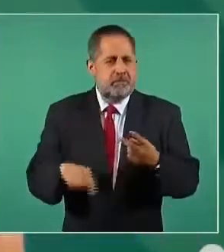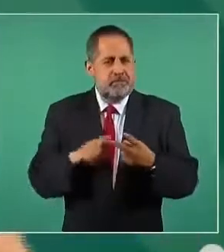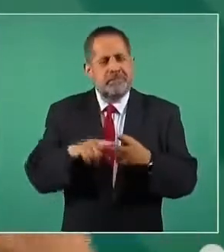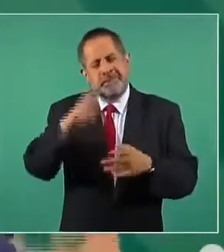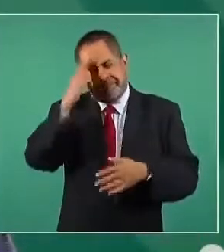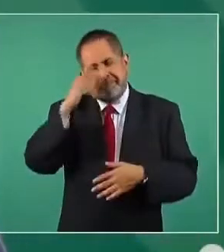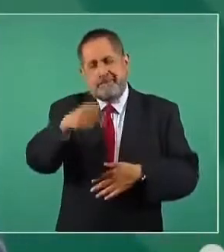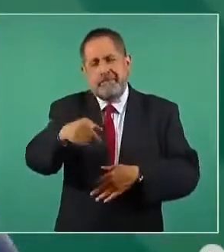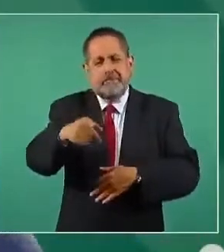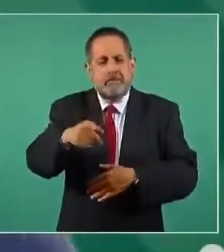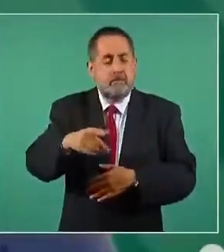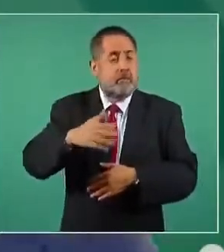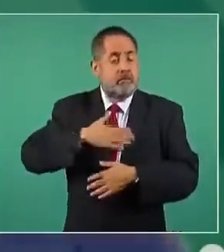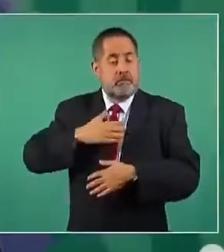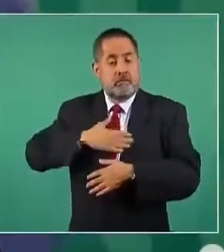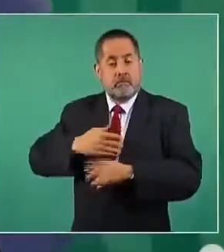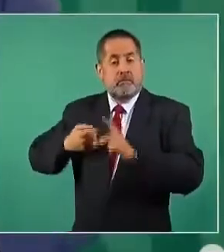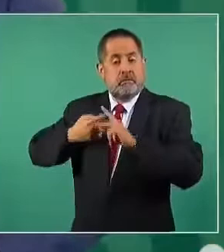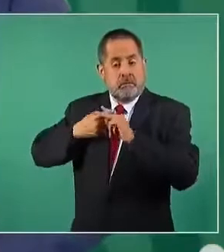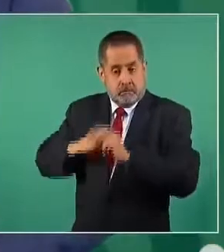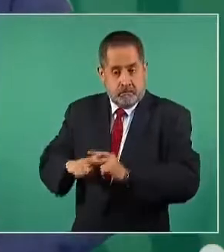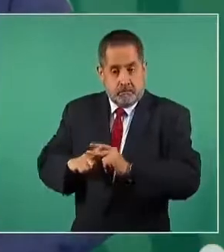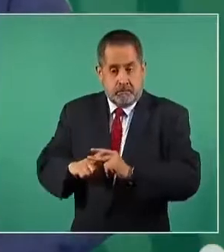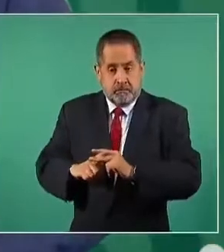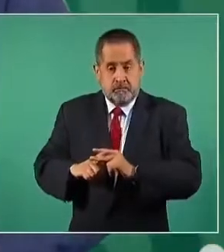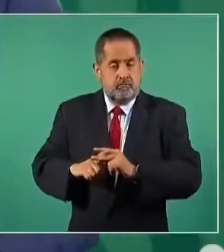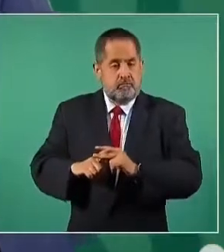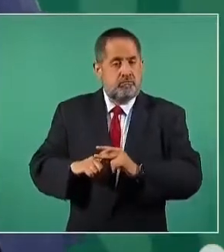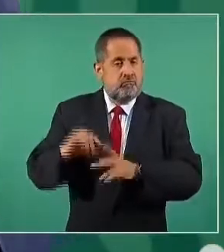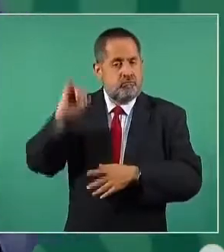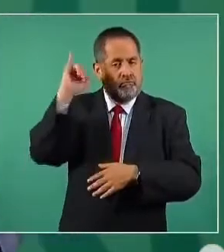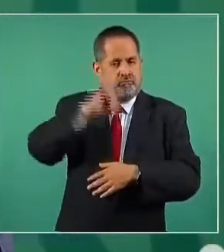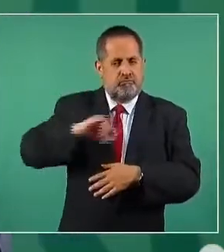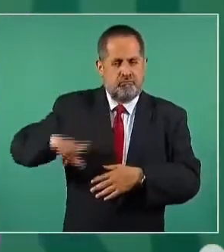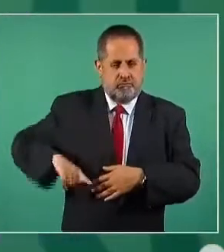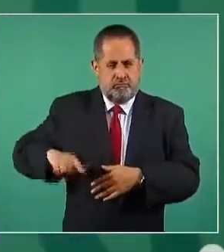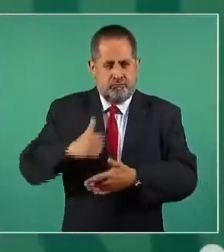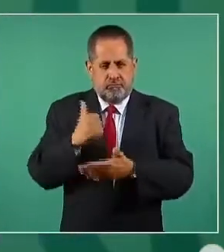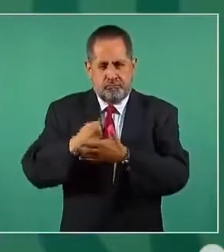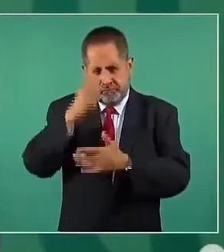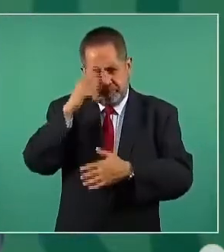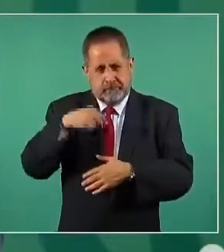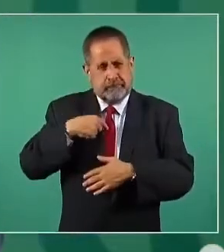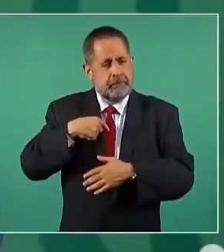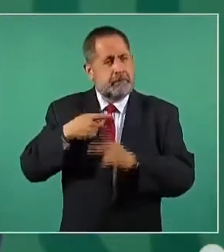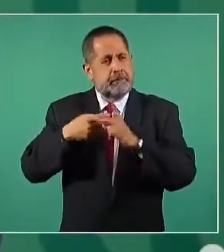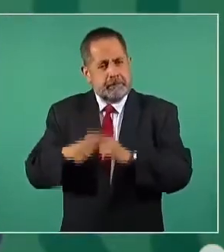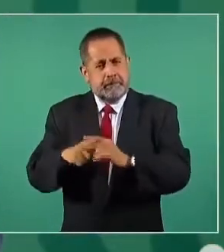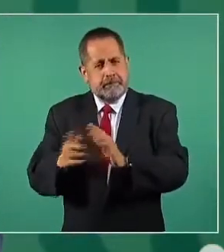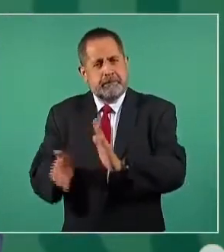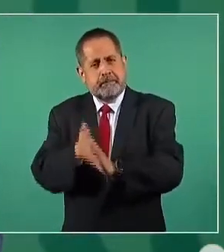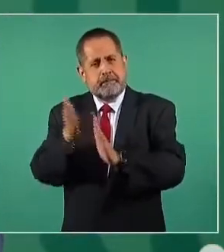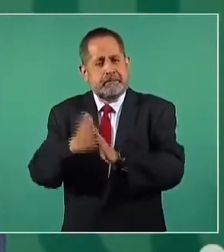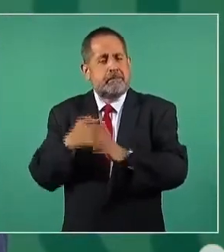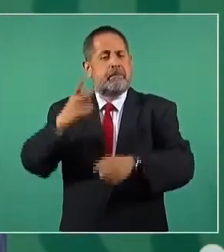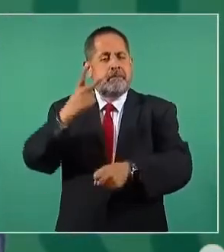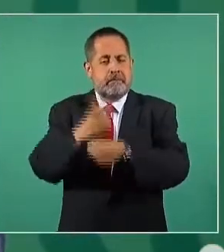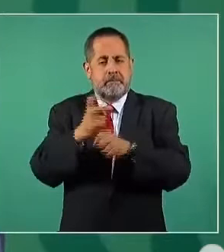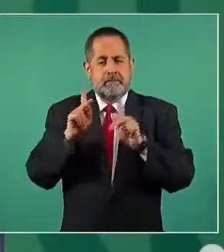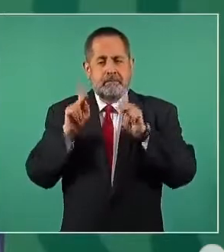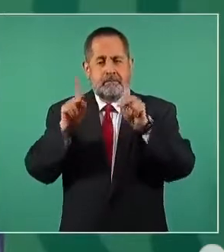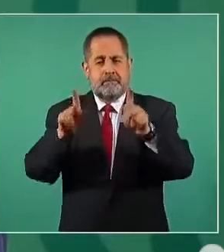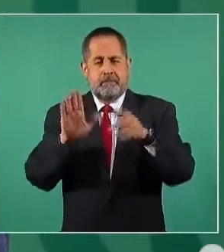cuando yo inicié como jefe de gobierno la construcción de los segundos